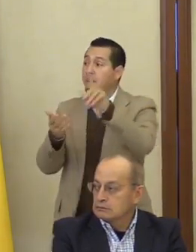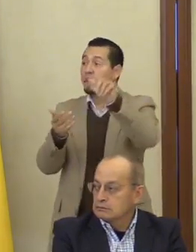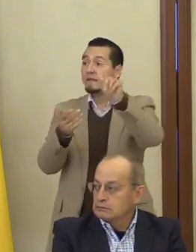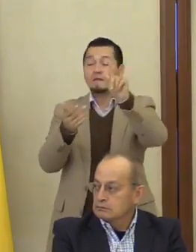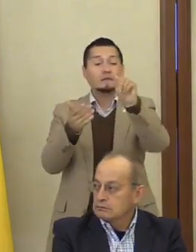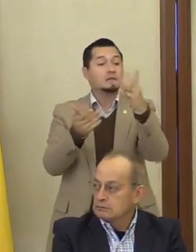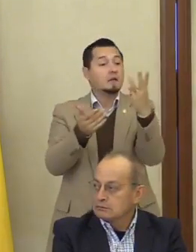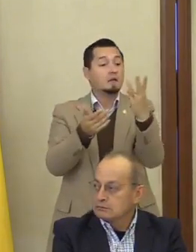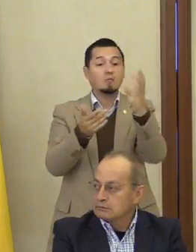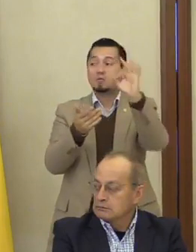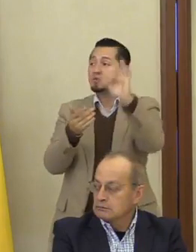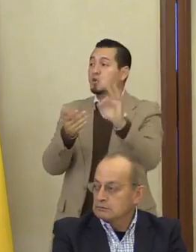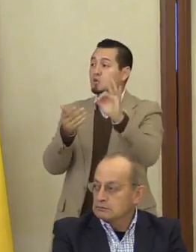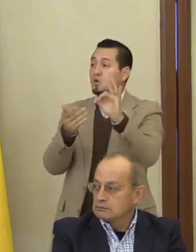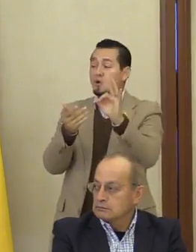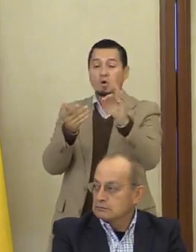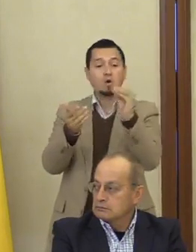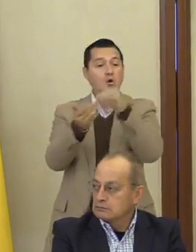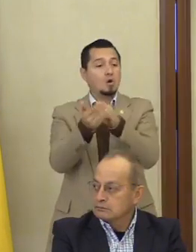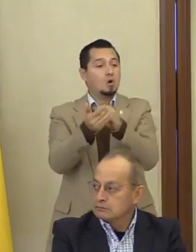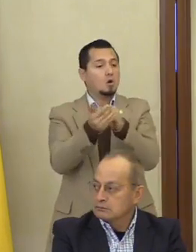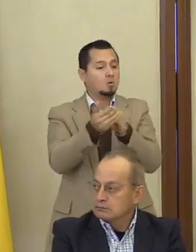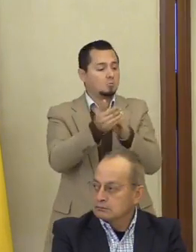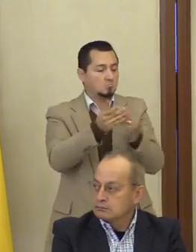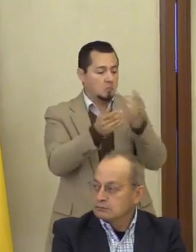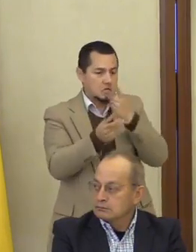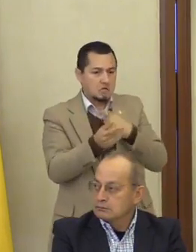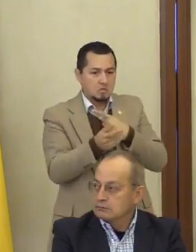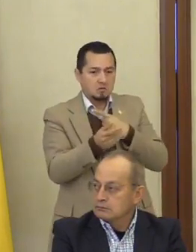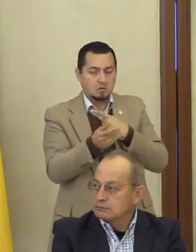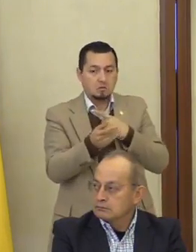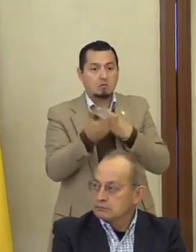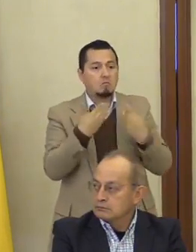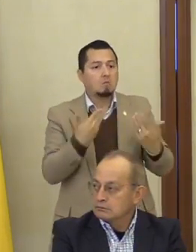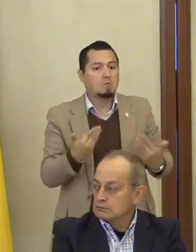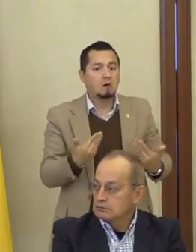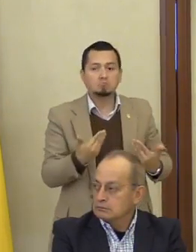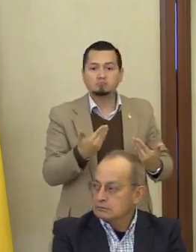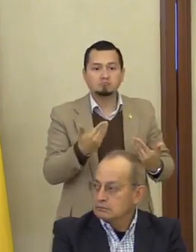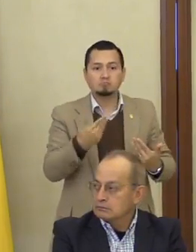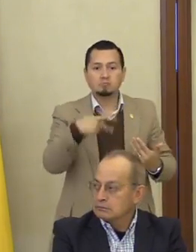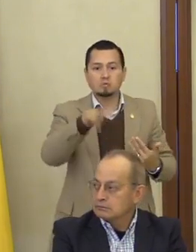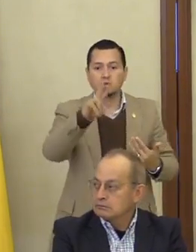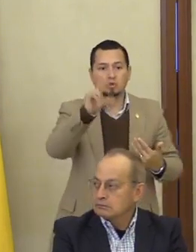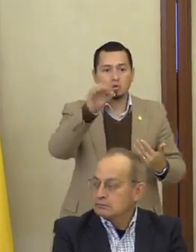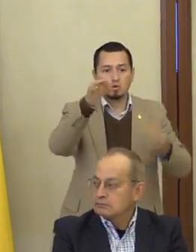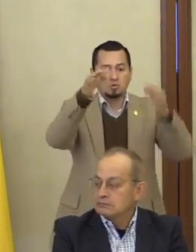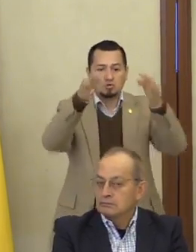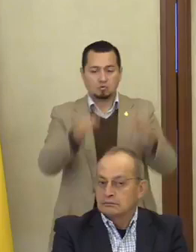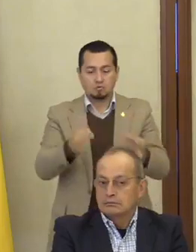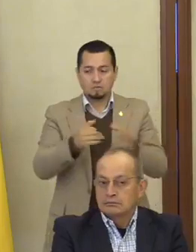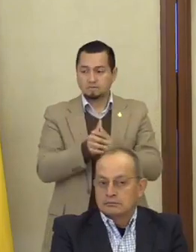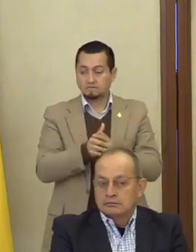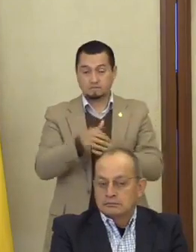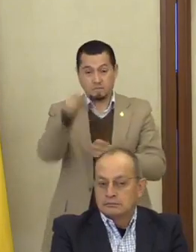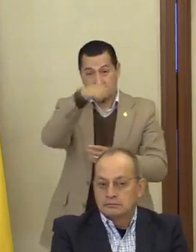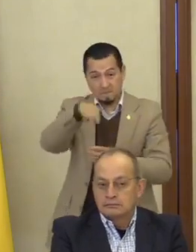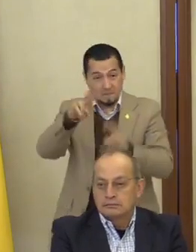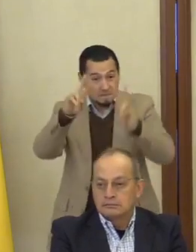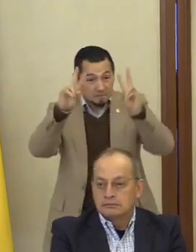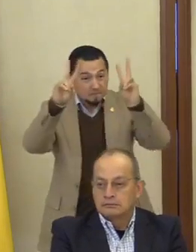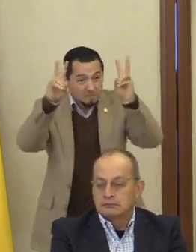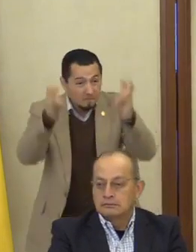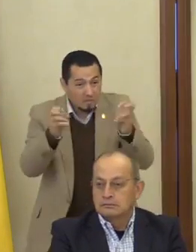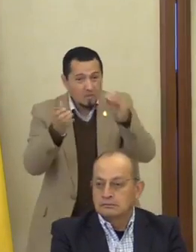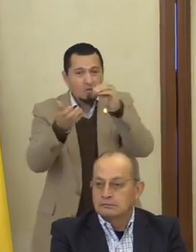se reportó solamente el 73% de los delitos. Si vemos con más detalle este tema y por el tipo de delitos